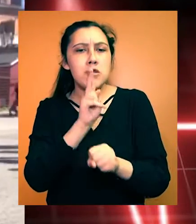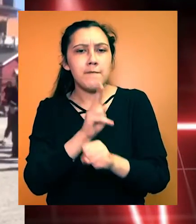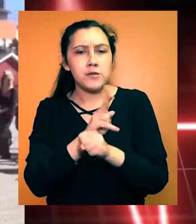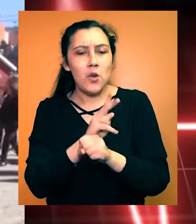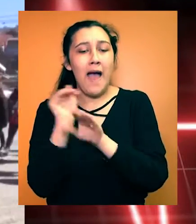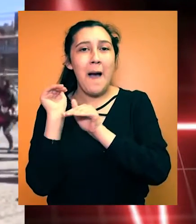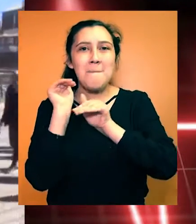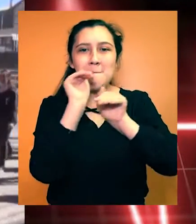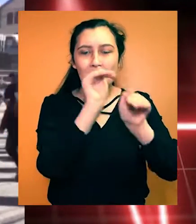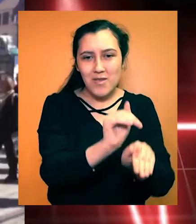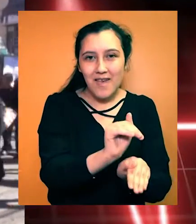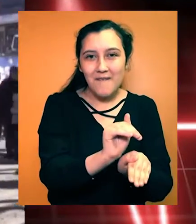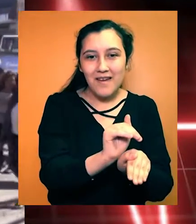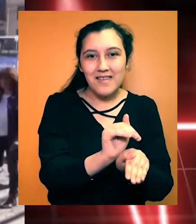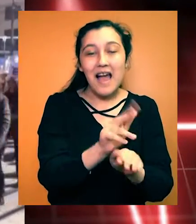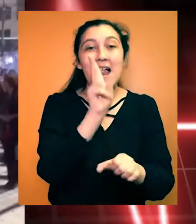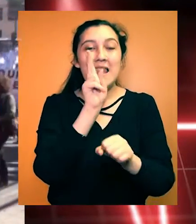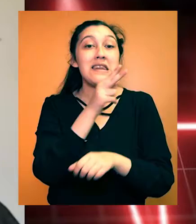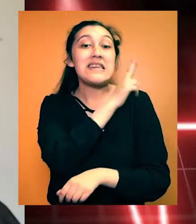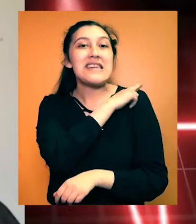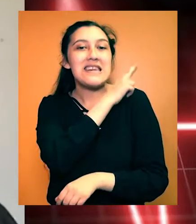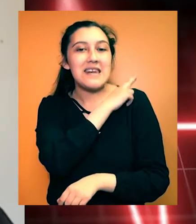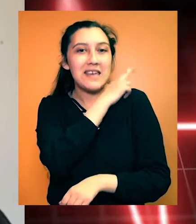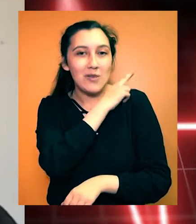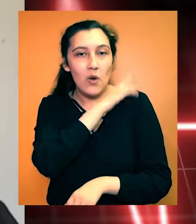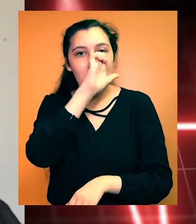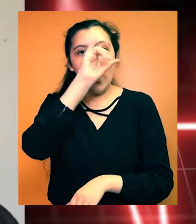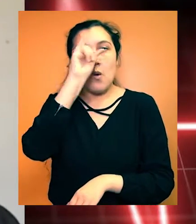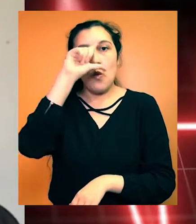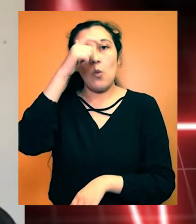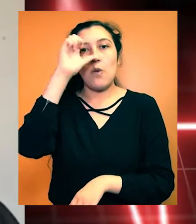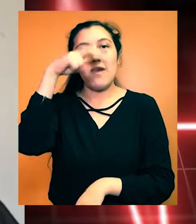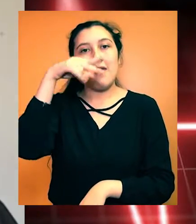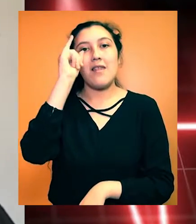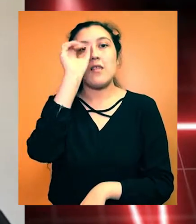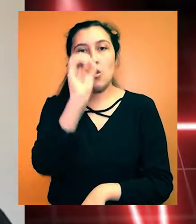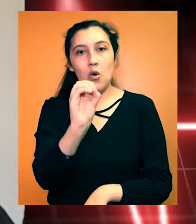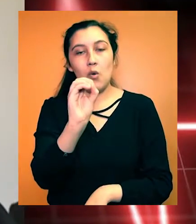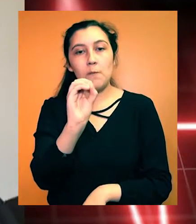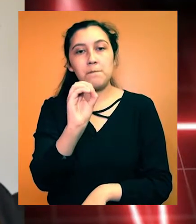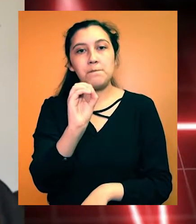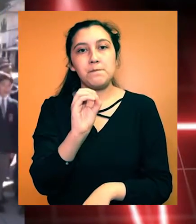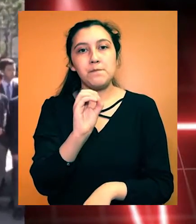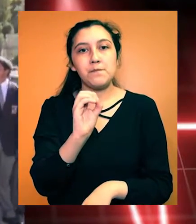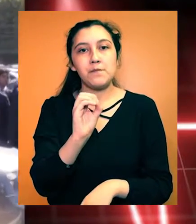docente manifestaban su apoyo a la gestión realizada por Eugenio González al frente del liceo de hombres.